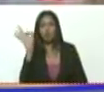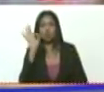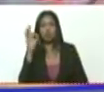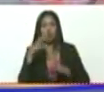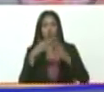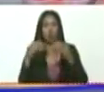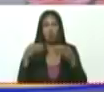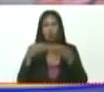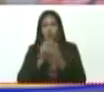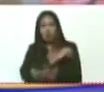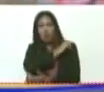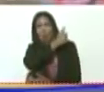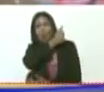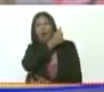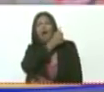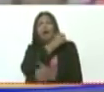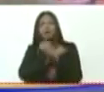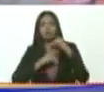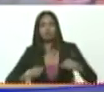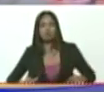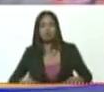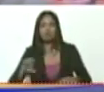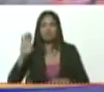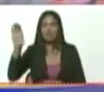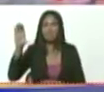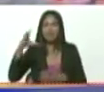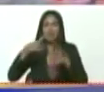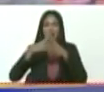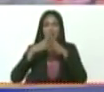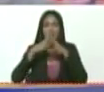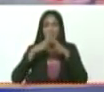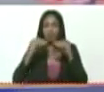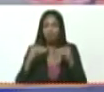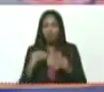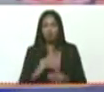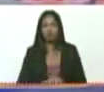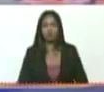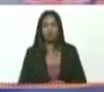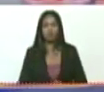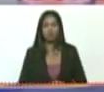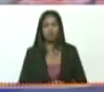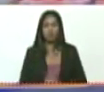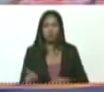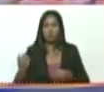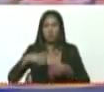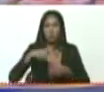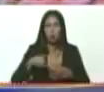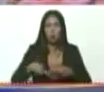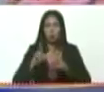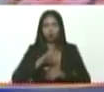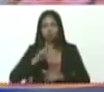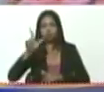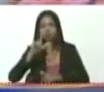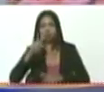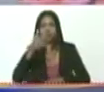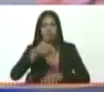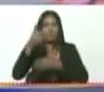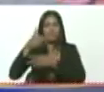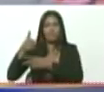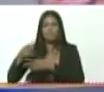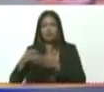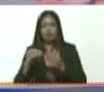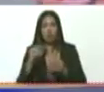país, matar a sus compañeros, a los generales del país, y entrar a las bases aéreas matando a quien